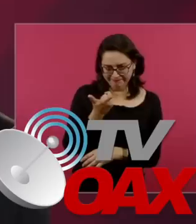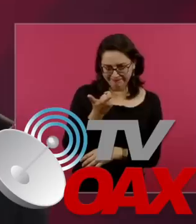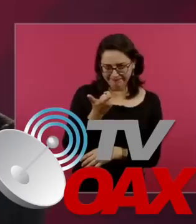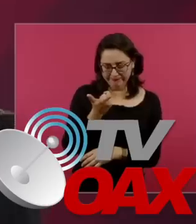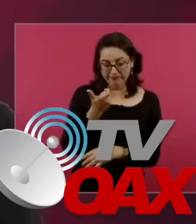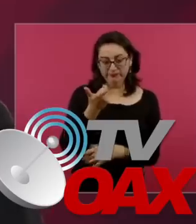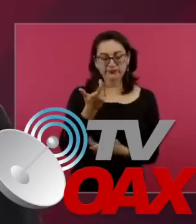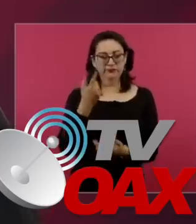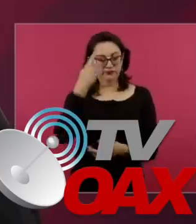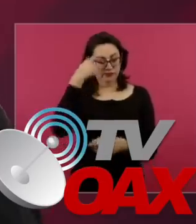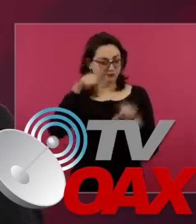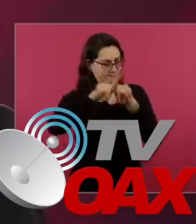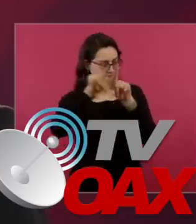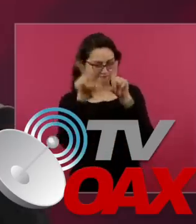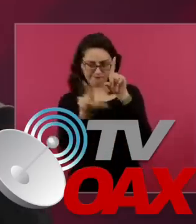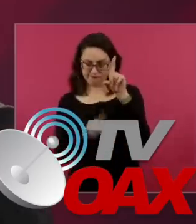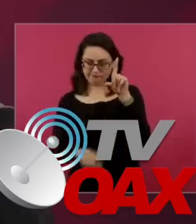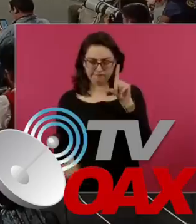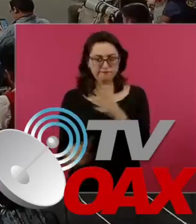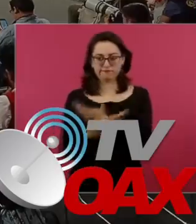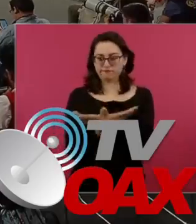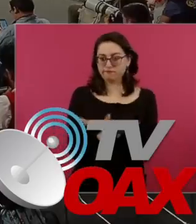medicamento para todos.